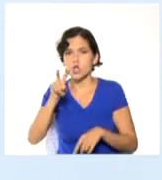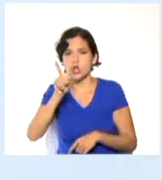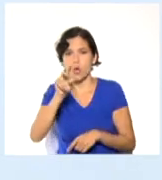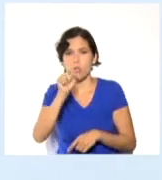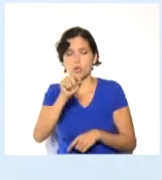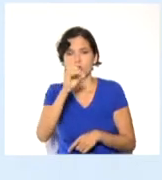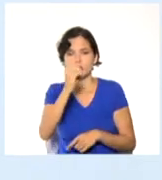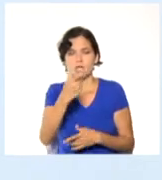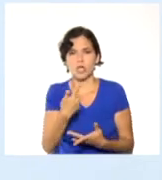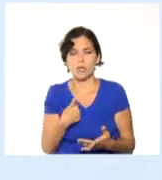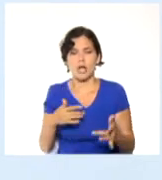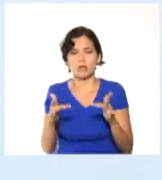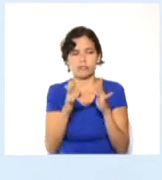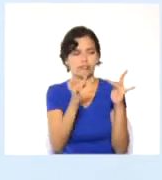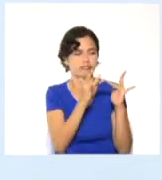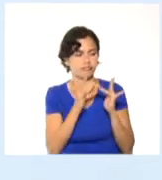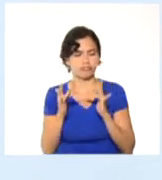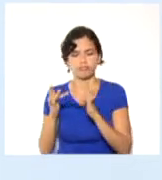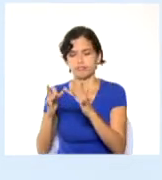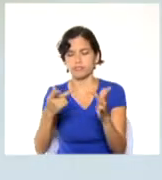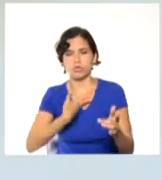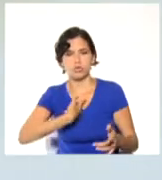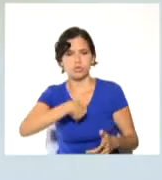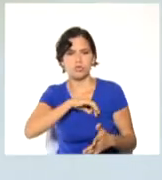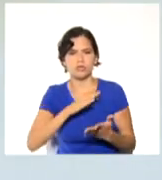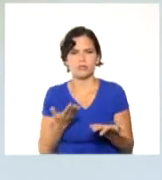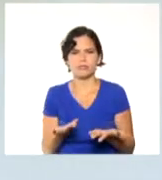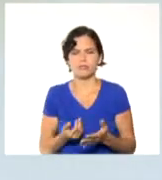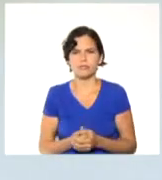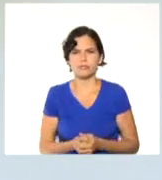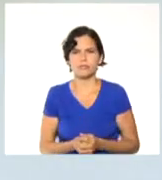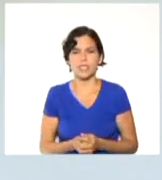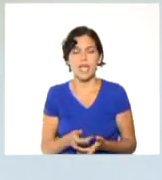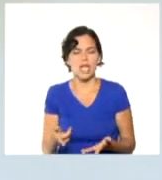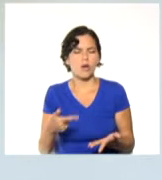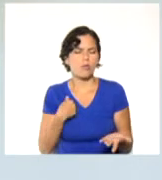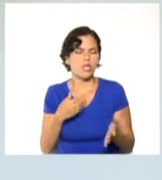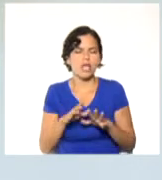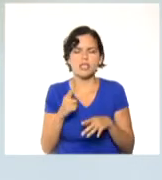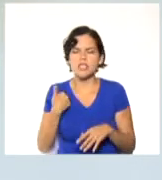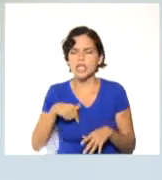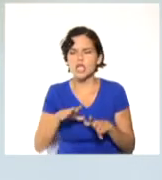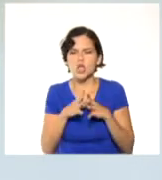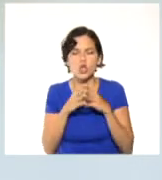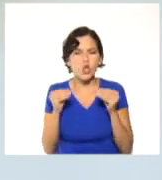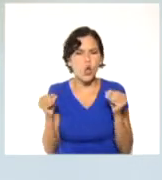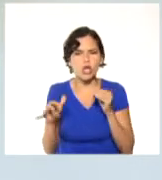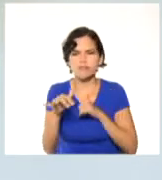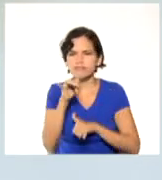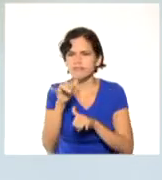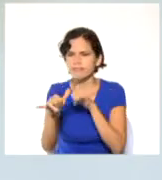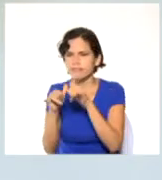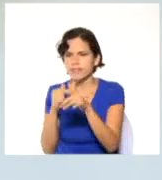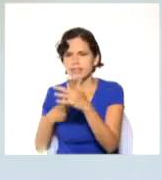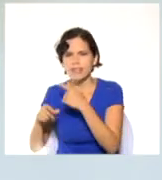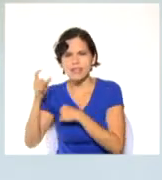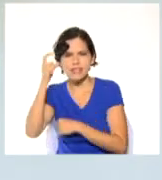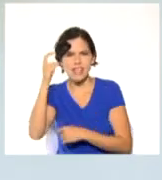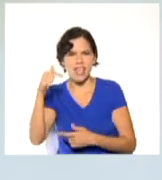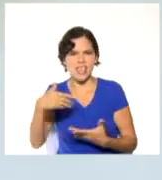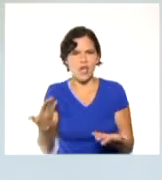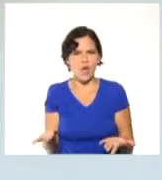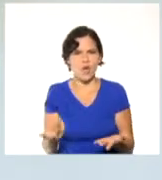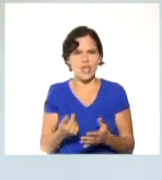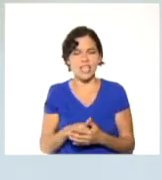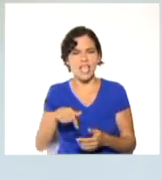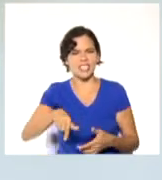que interactúen con todos nosotros. Y como ya tienen todas nuestras coordenadas del día de hoy, de